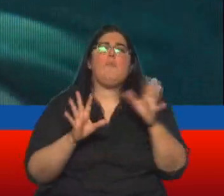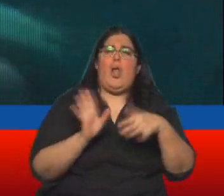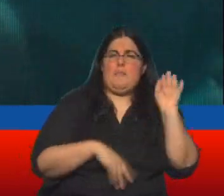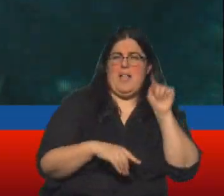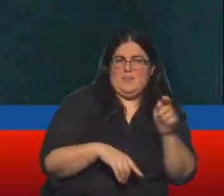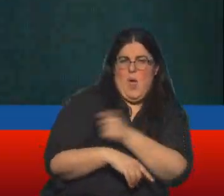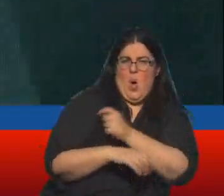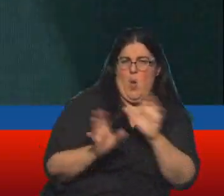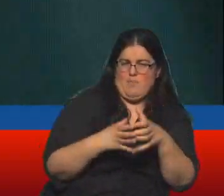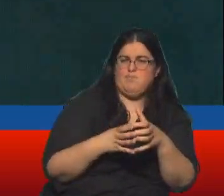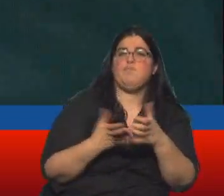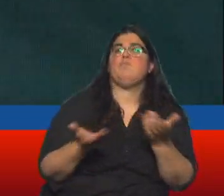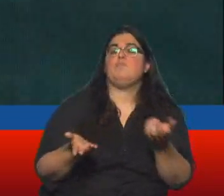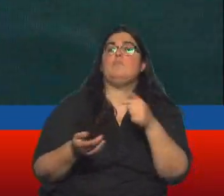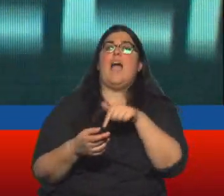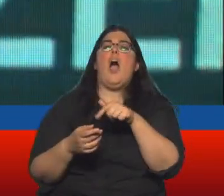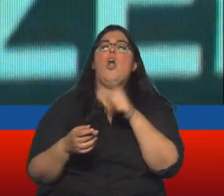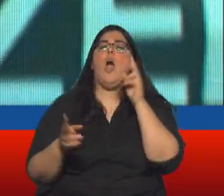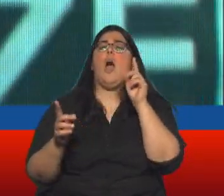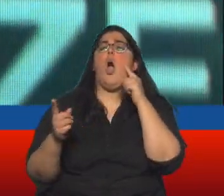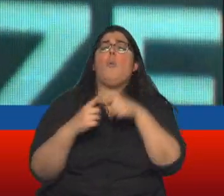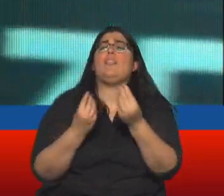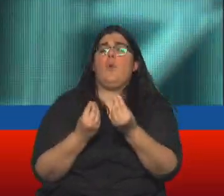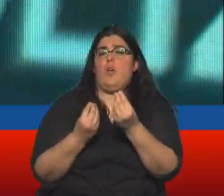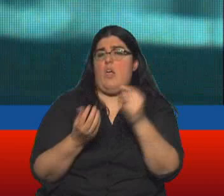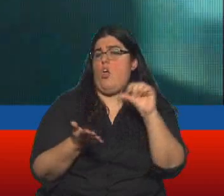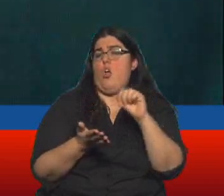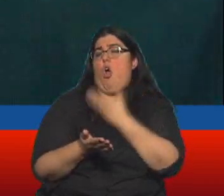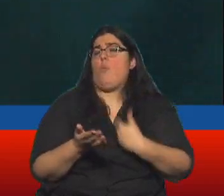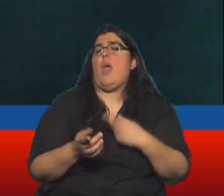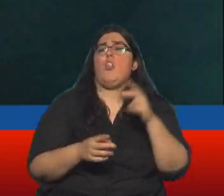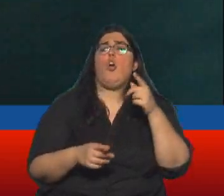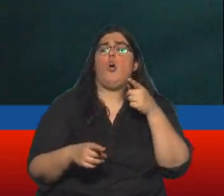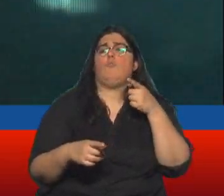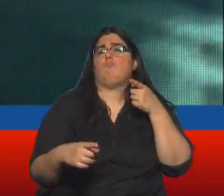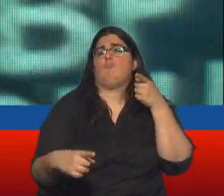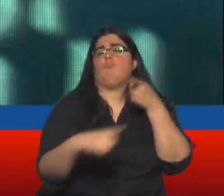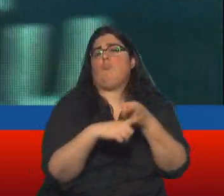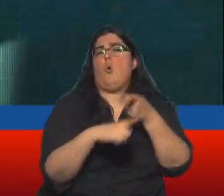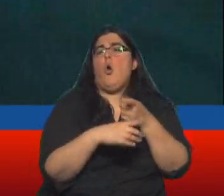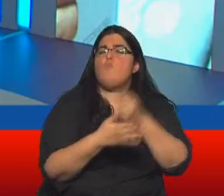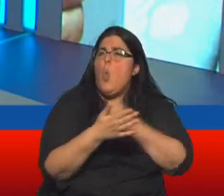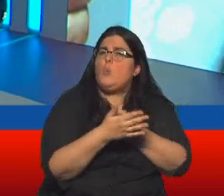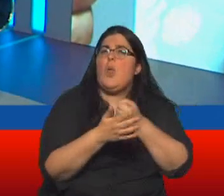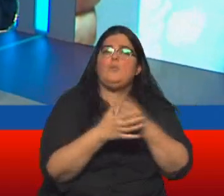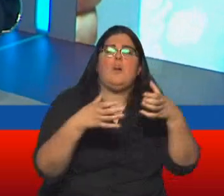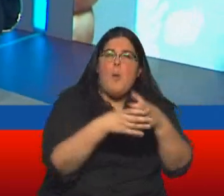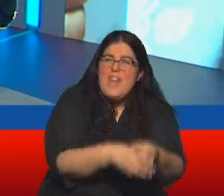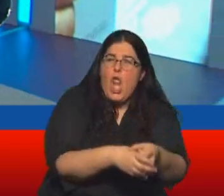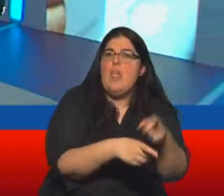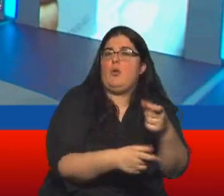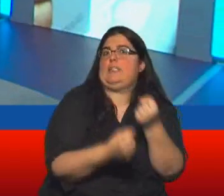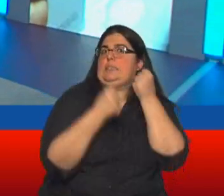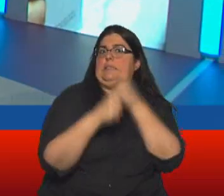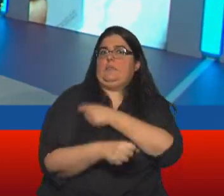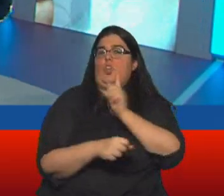lo que se trata ahora es de que los gobiernos luchen contra esta minoría social importante que se resiste a vacunarse, ¿no? Entonces, ¿hasta dónde puede